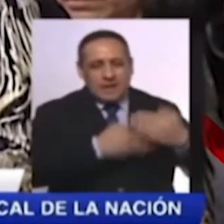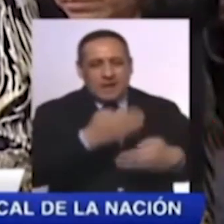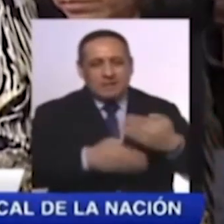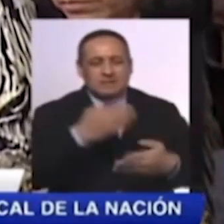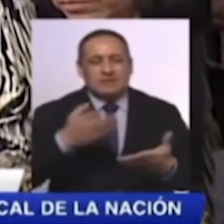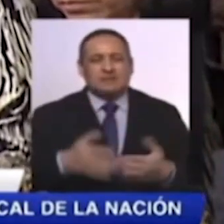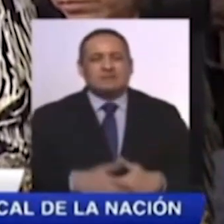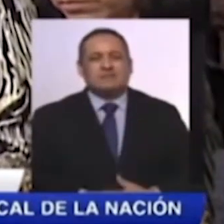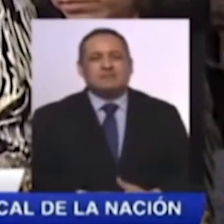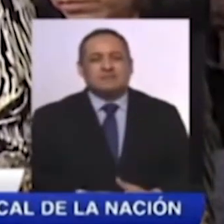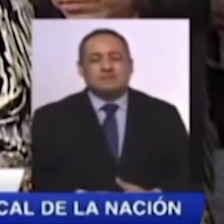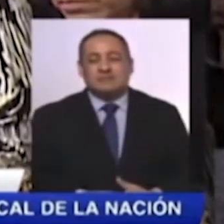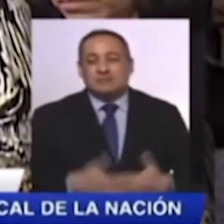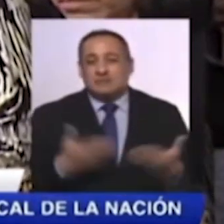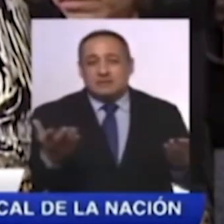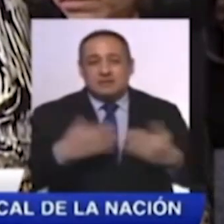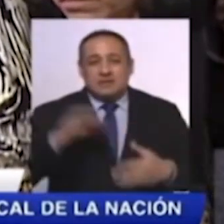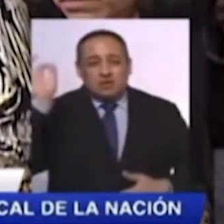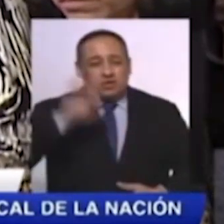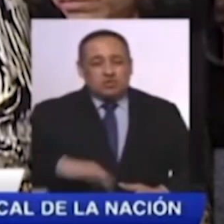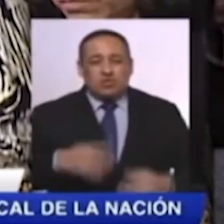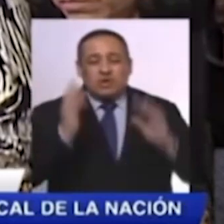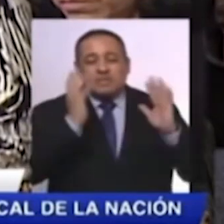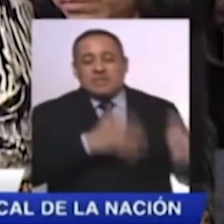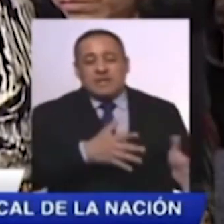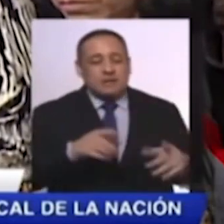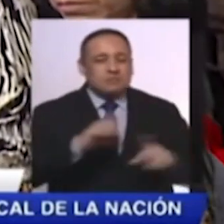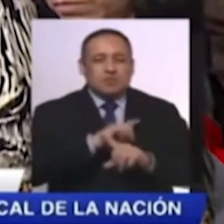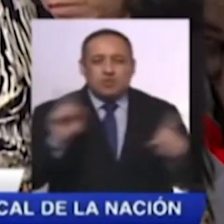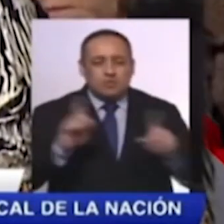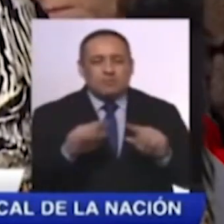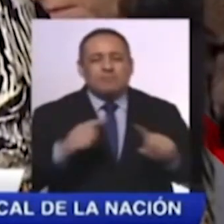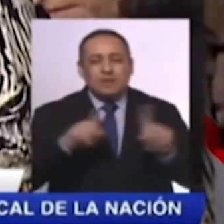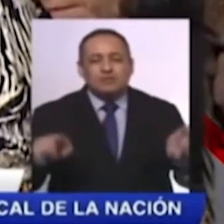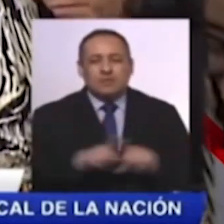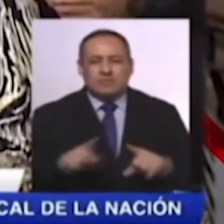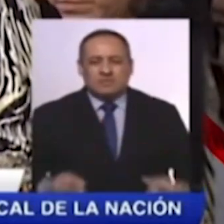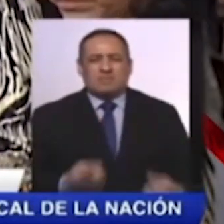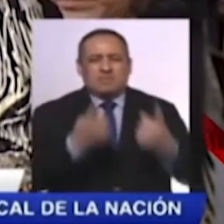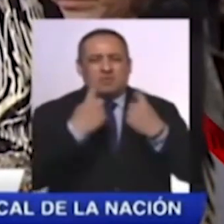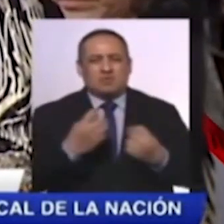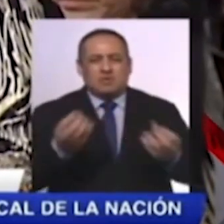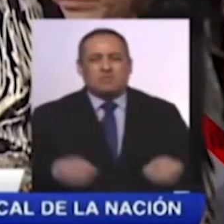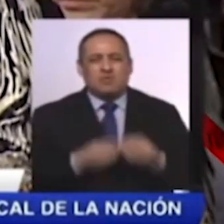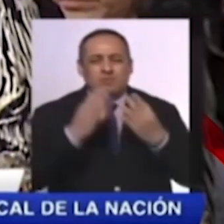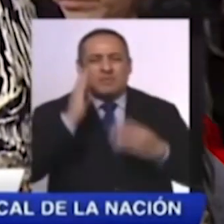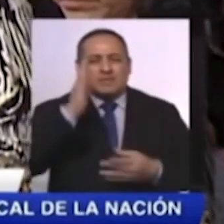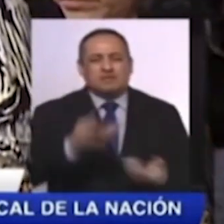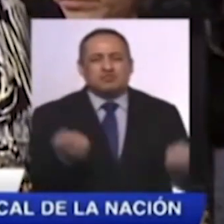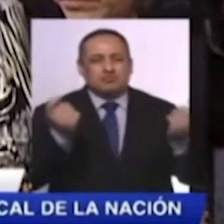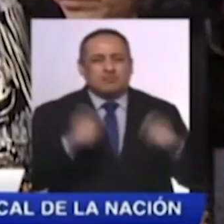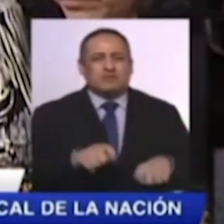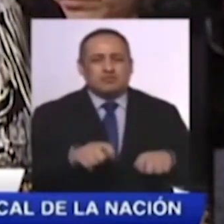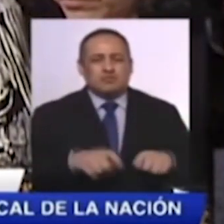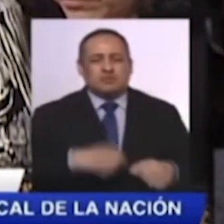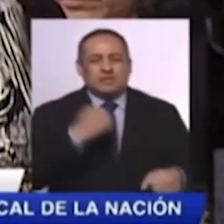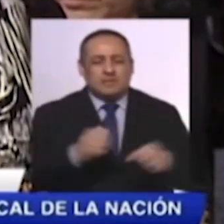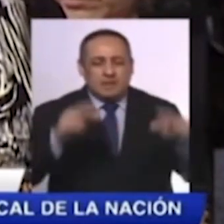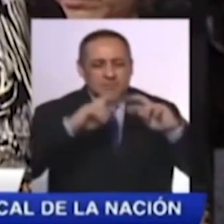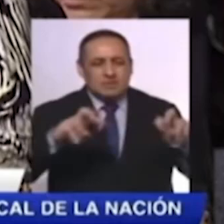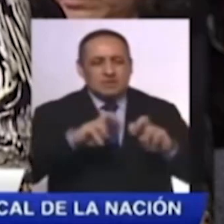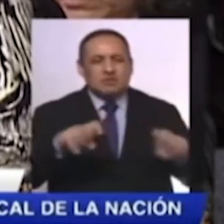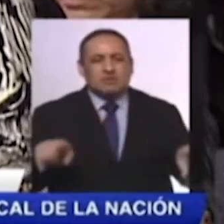prontitud? Como verán, nunca se dejó de investigar. Sin embargo, se me cuestiona por haber dispuesto la suspensión de la